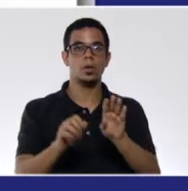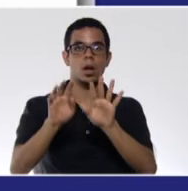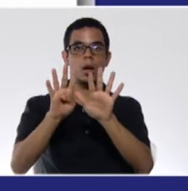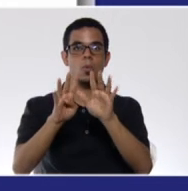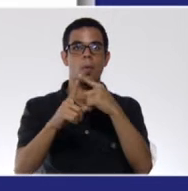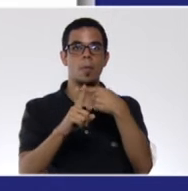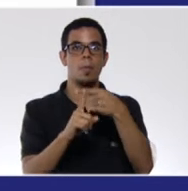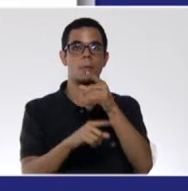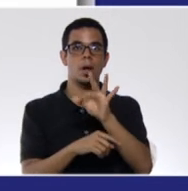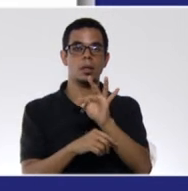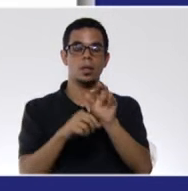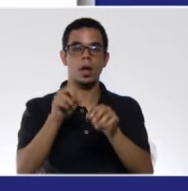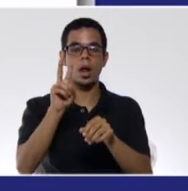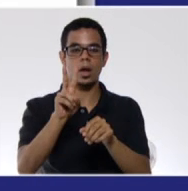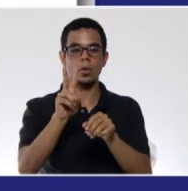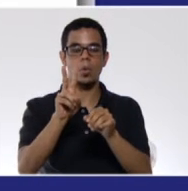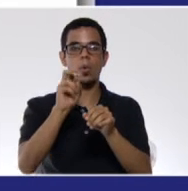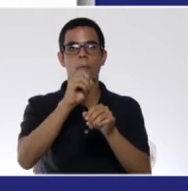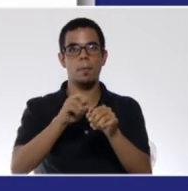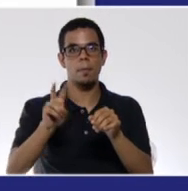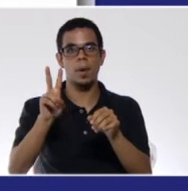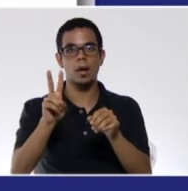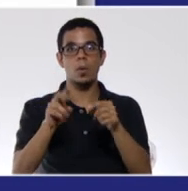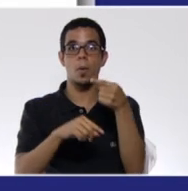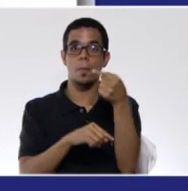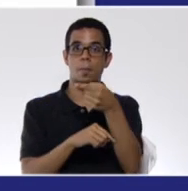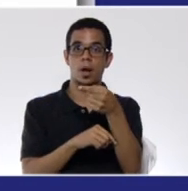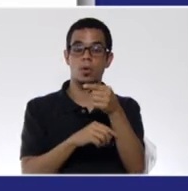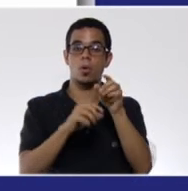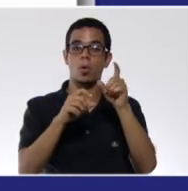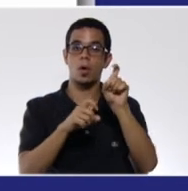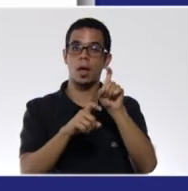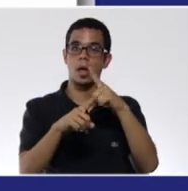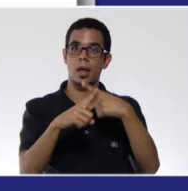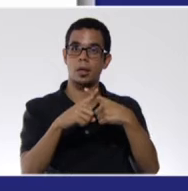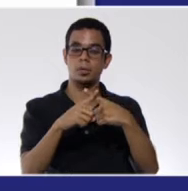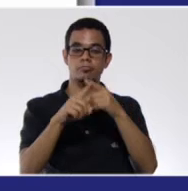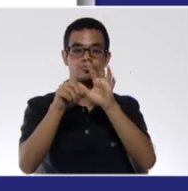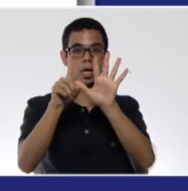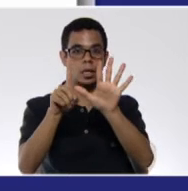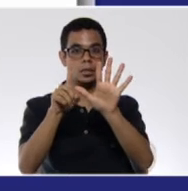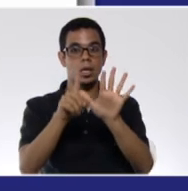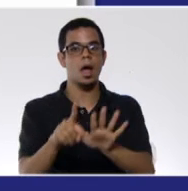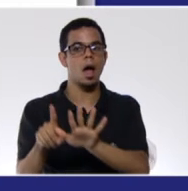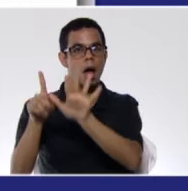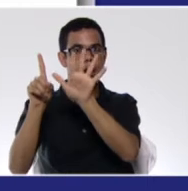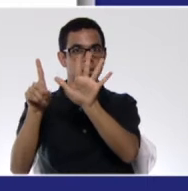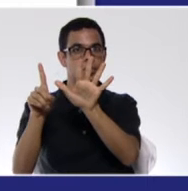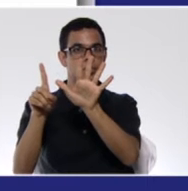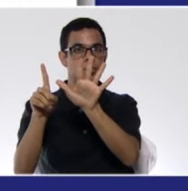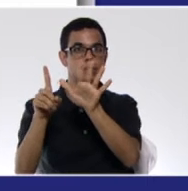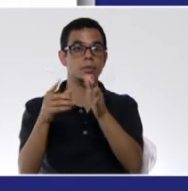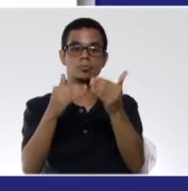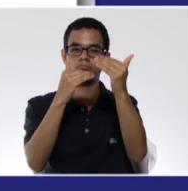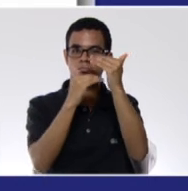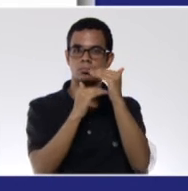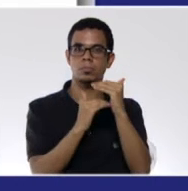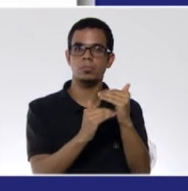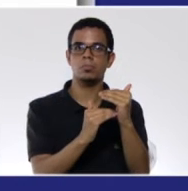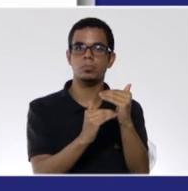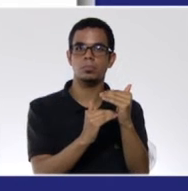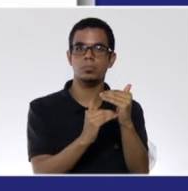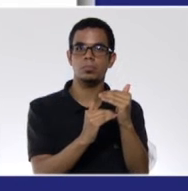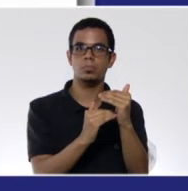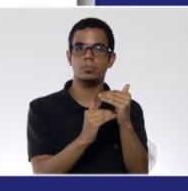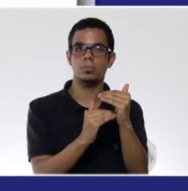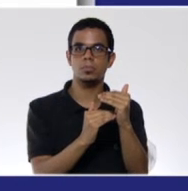la 2 a su vez elevado a la 2 menos X elevado a la 6 a su vez elevado a la 6.